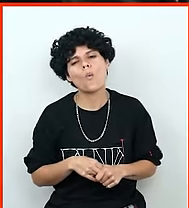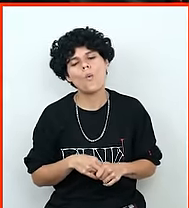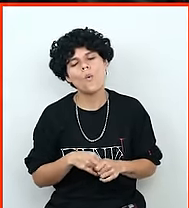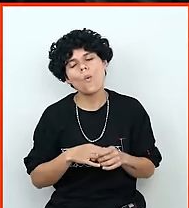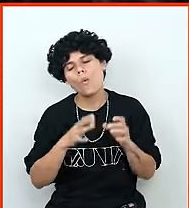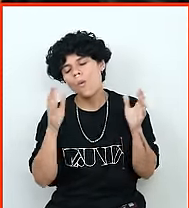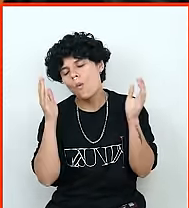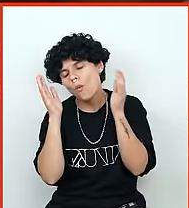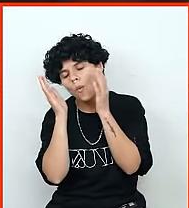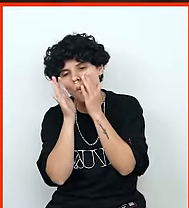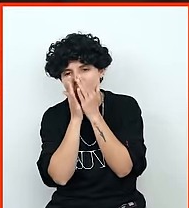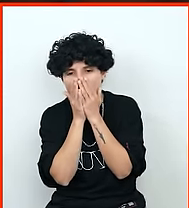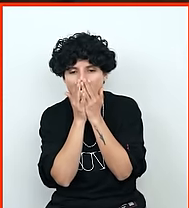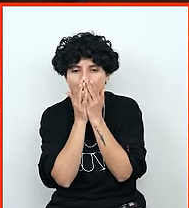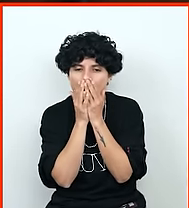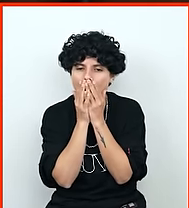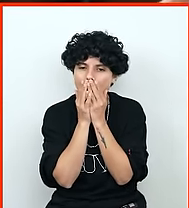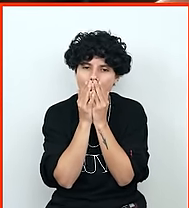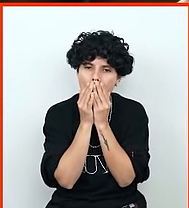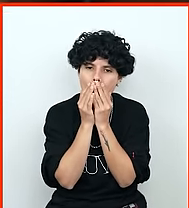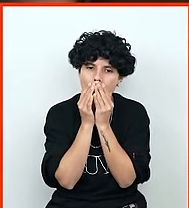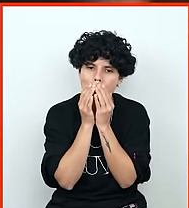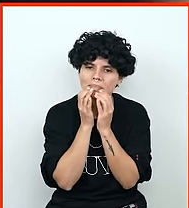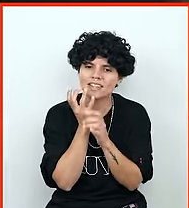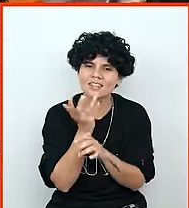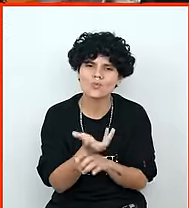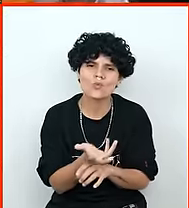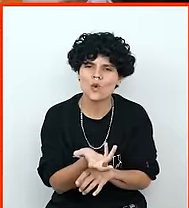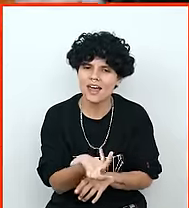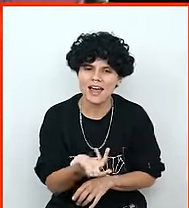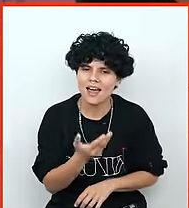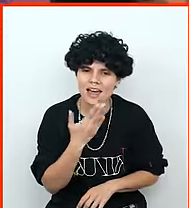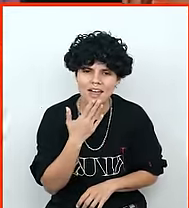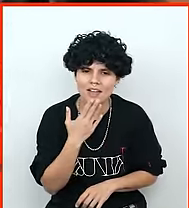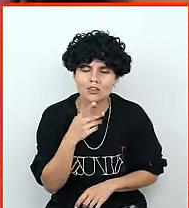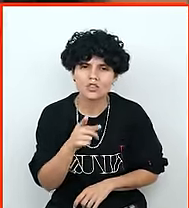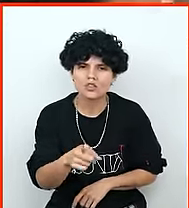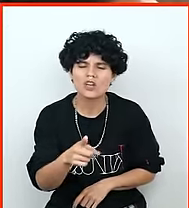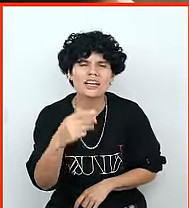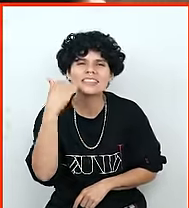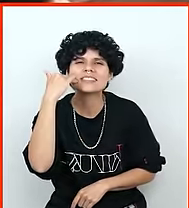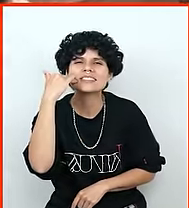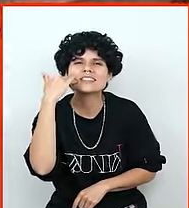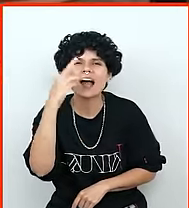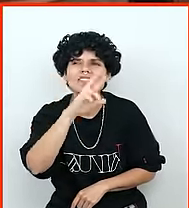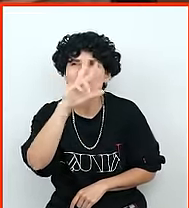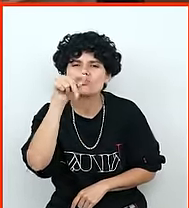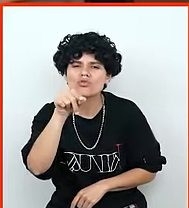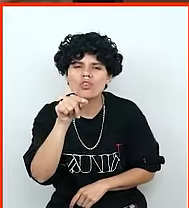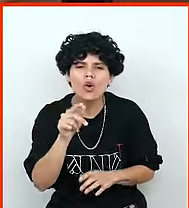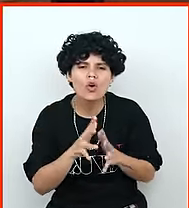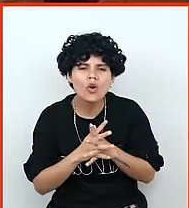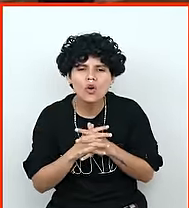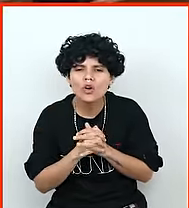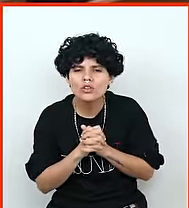¡Oh! Me estáis huellando. Mira, papá. El semidios.